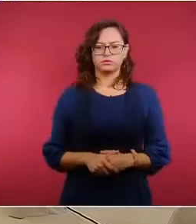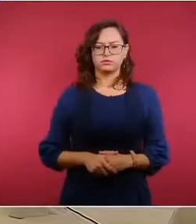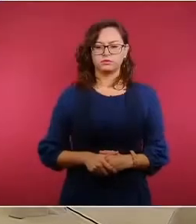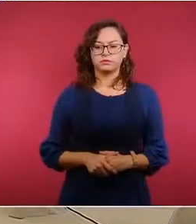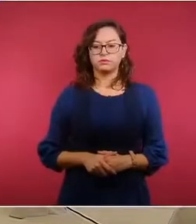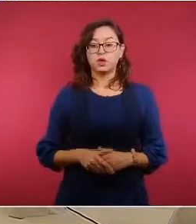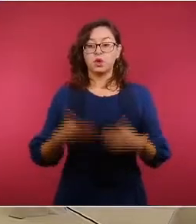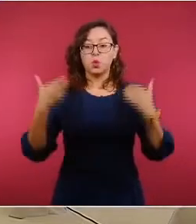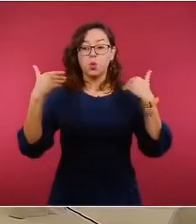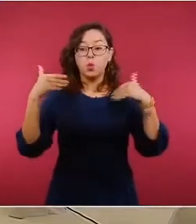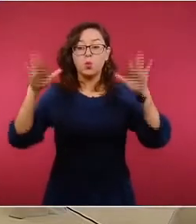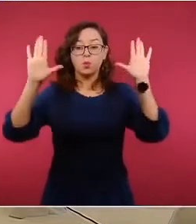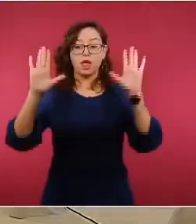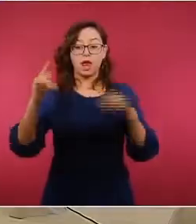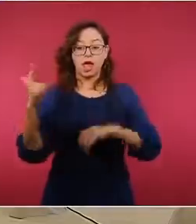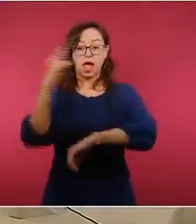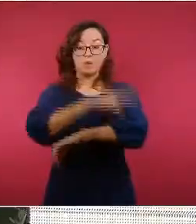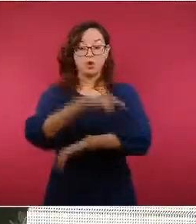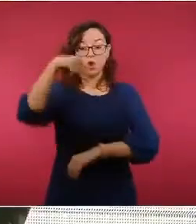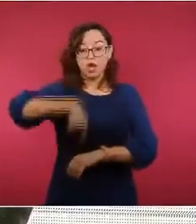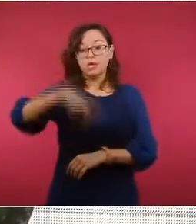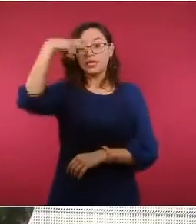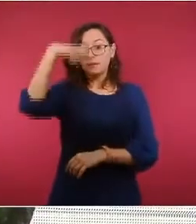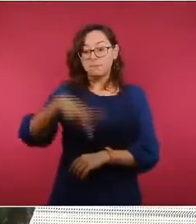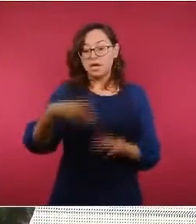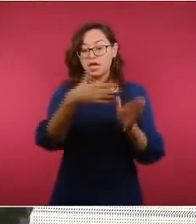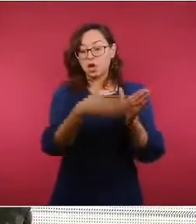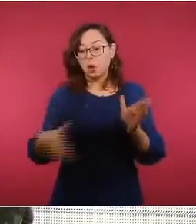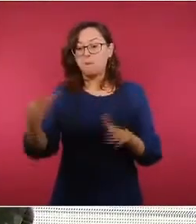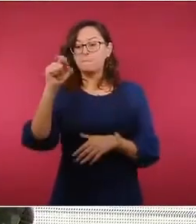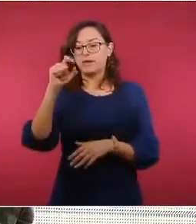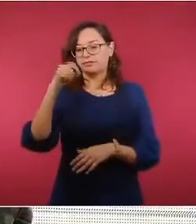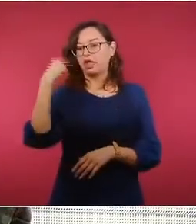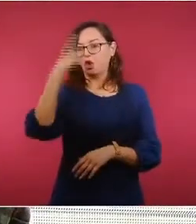mantenimiento al mes, hubiésemos gastado